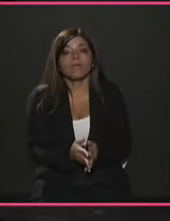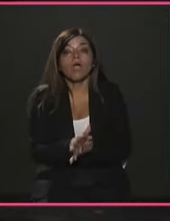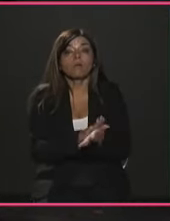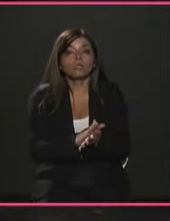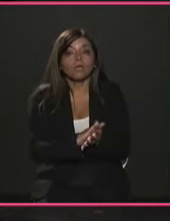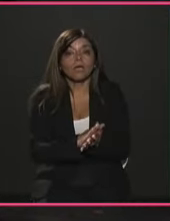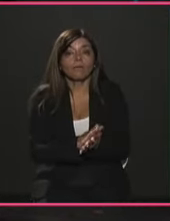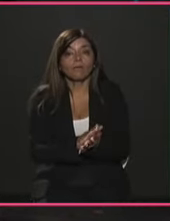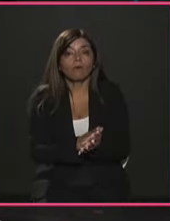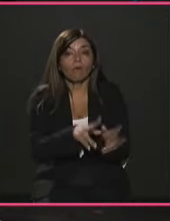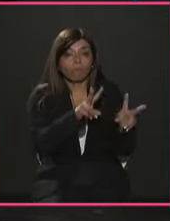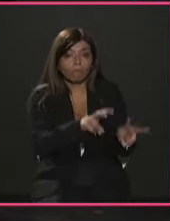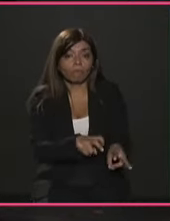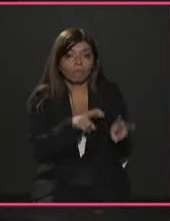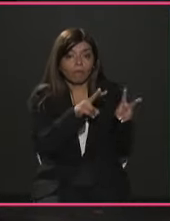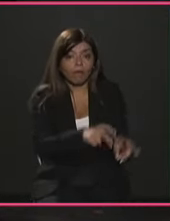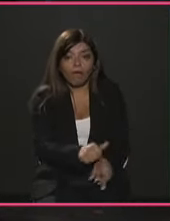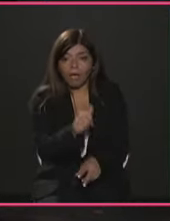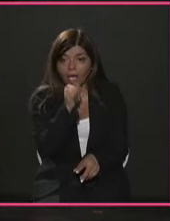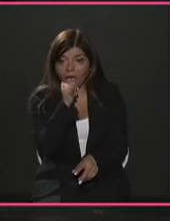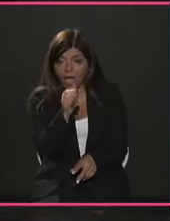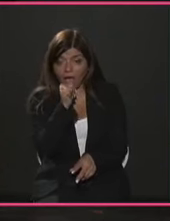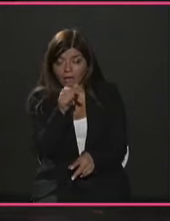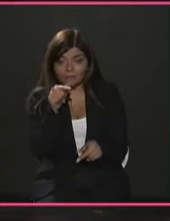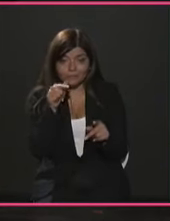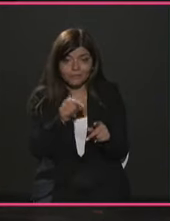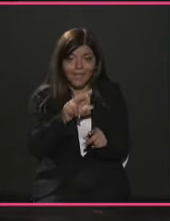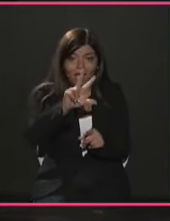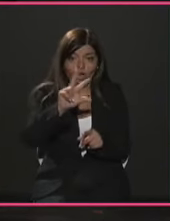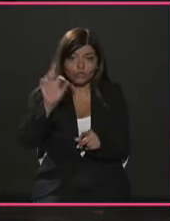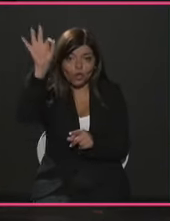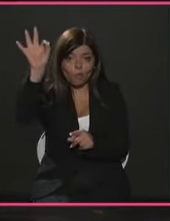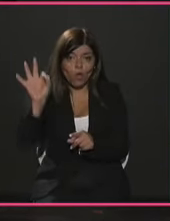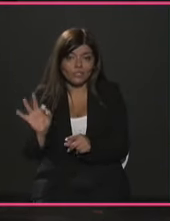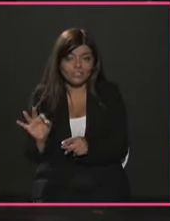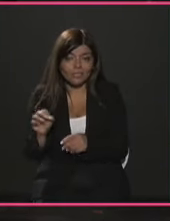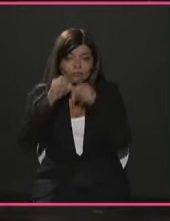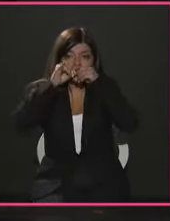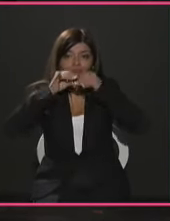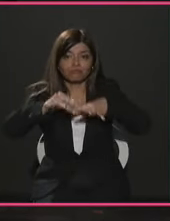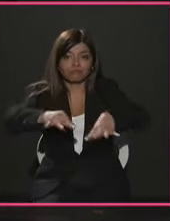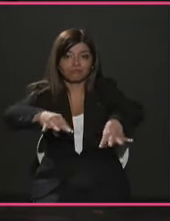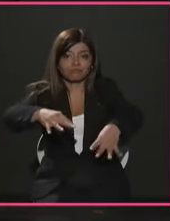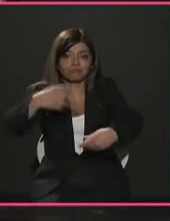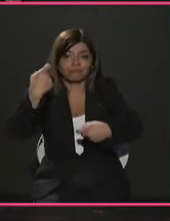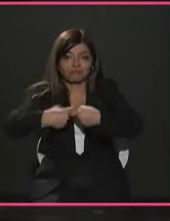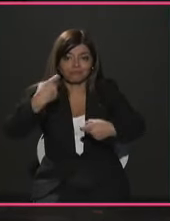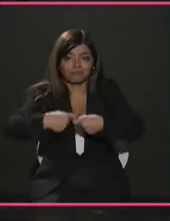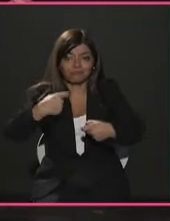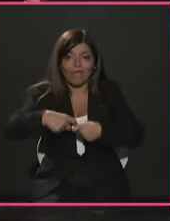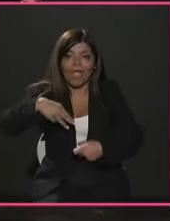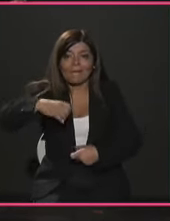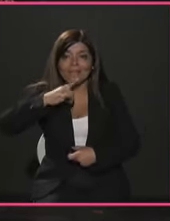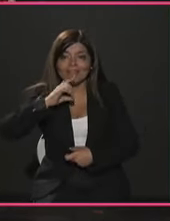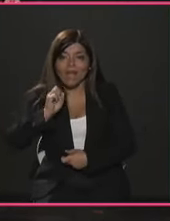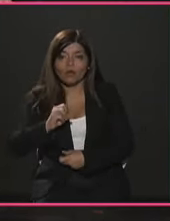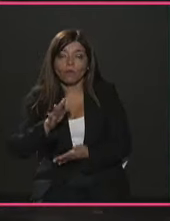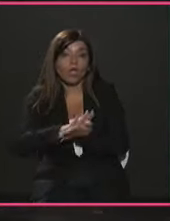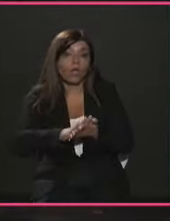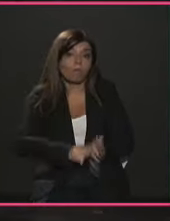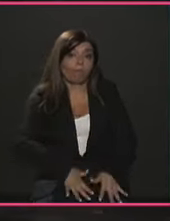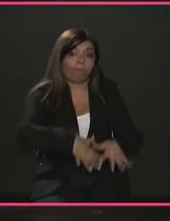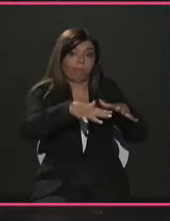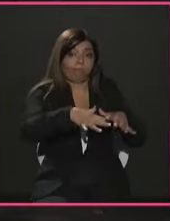de arroz es la última parte es responsable del 8% de las emisiones de metano que viene de la inundación de los campos